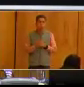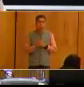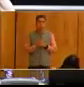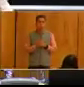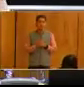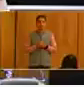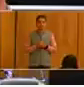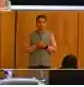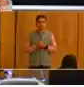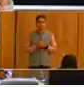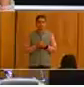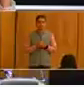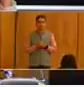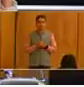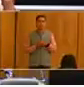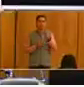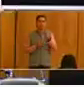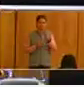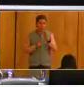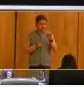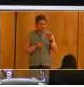Pues se tiene. Ajá.